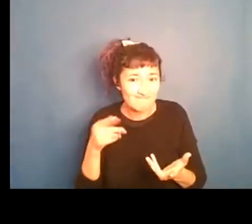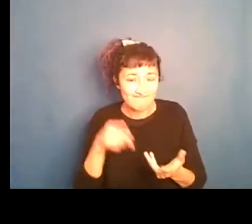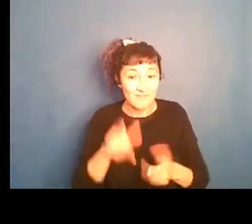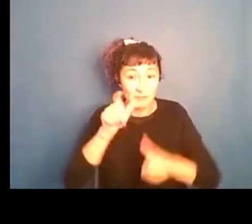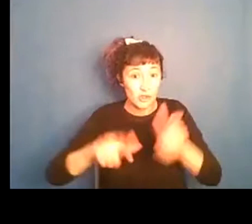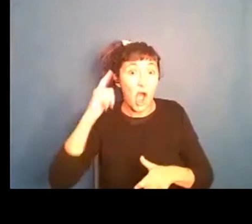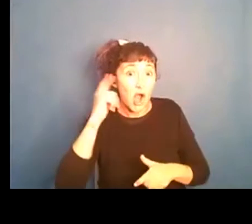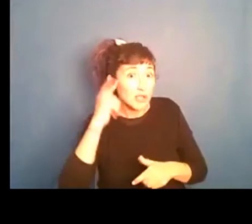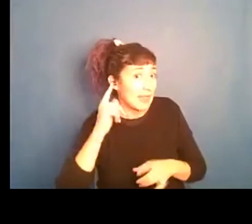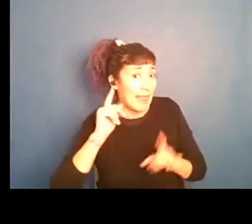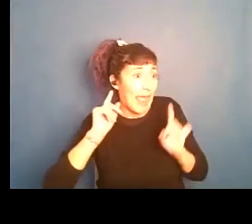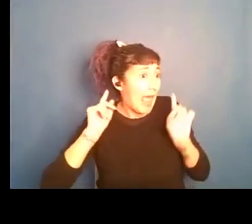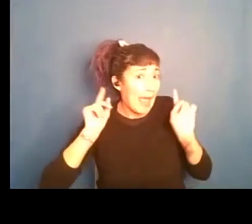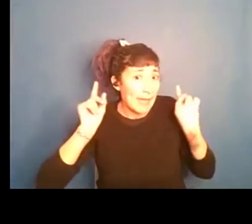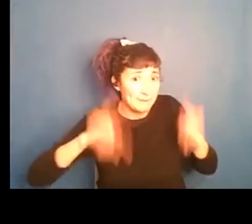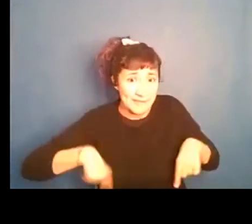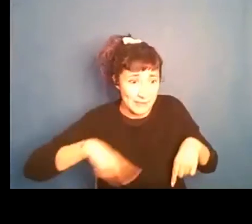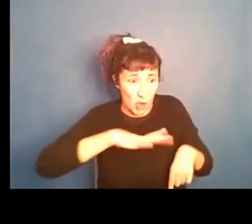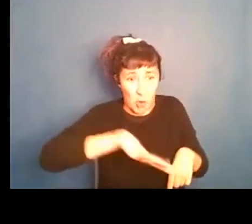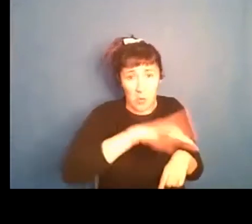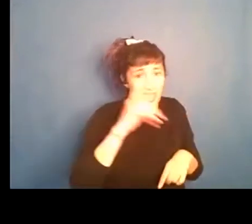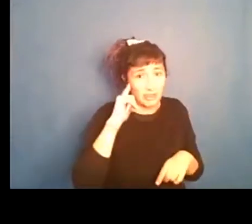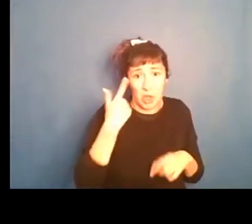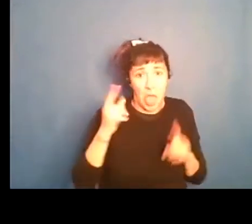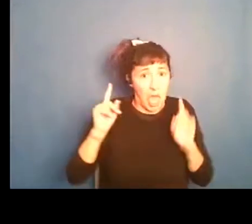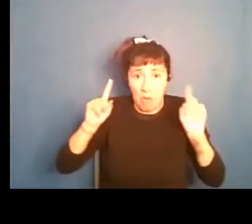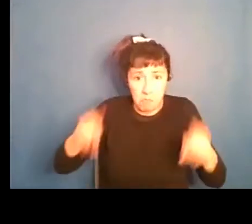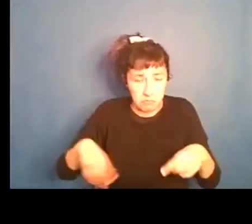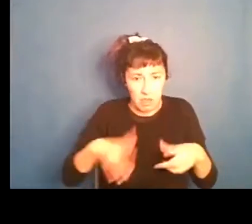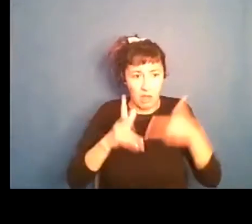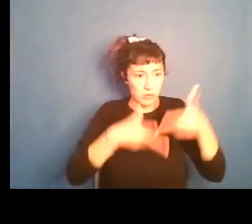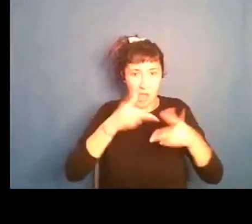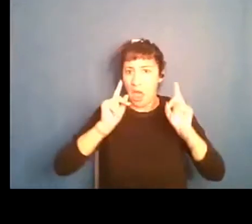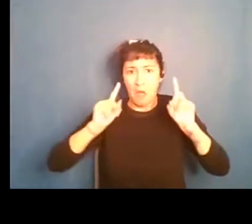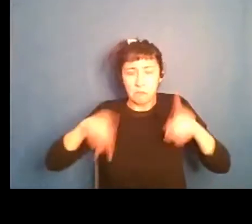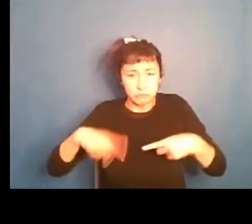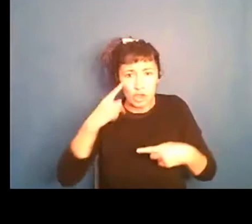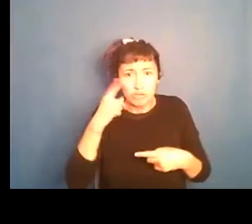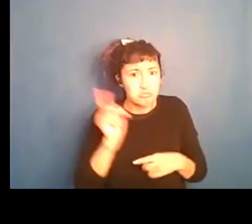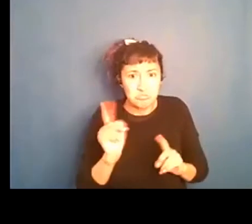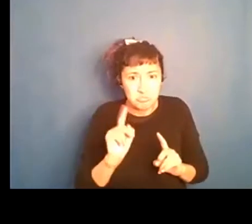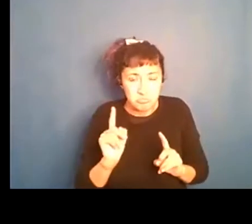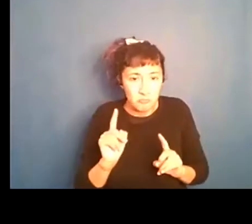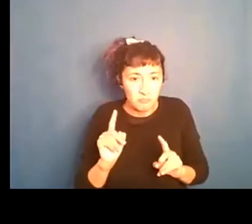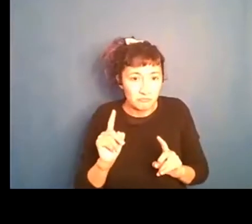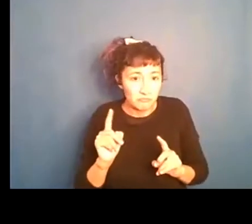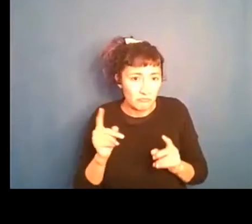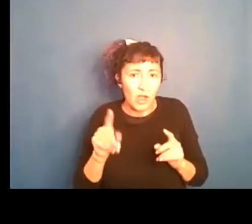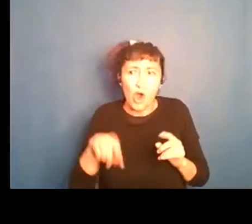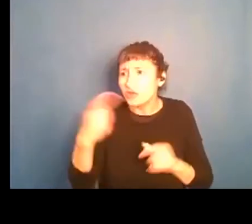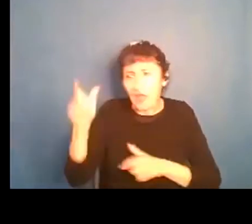desconocen la comunidad sorda, desconocen la lengua de señas, desconocen un montón, así como desconocen de otra